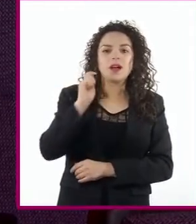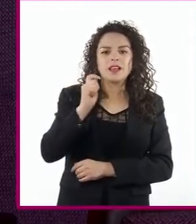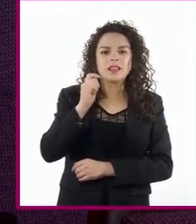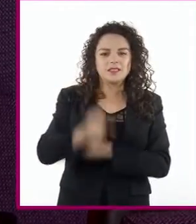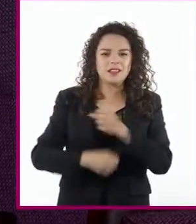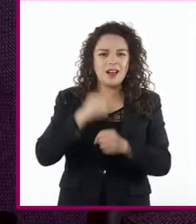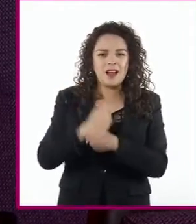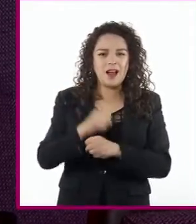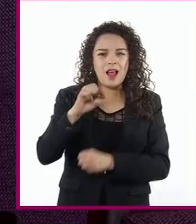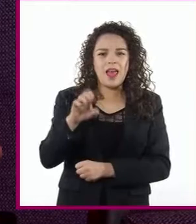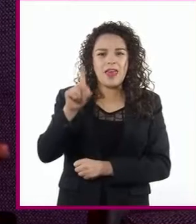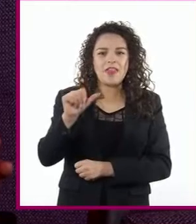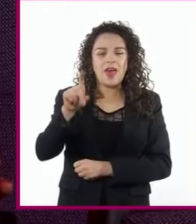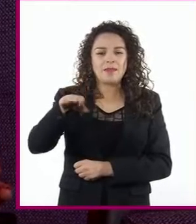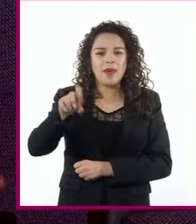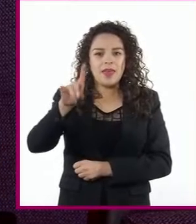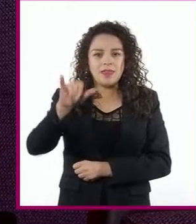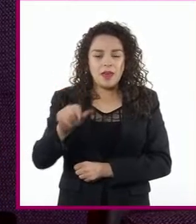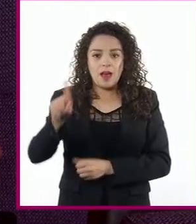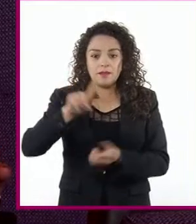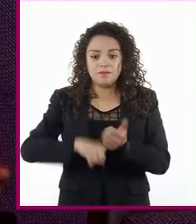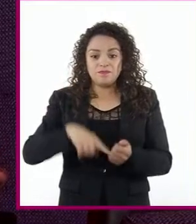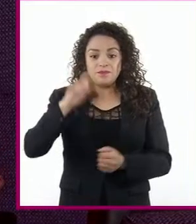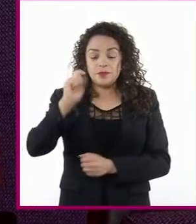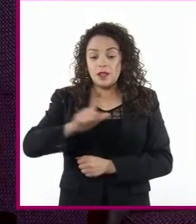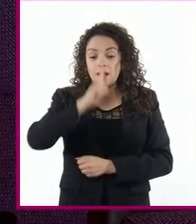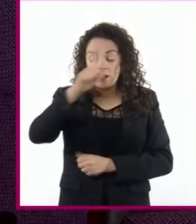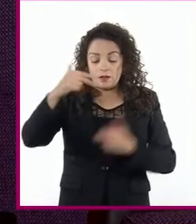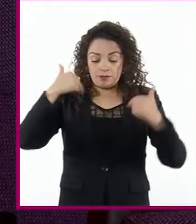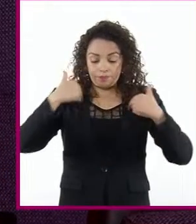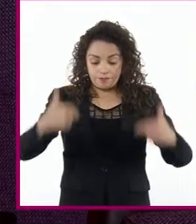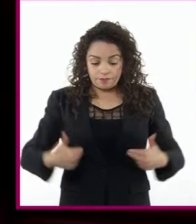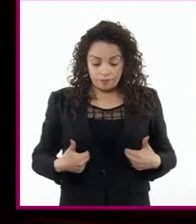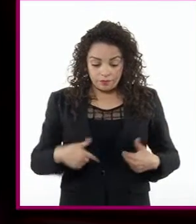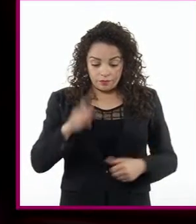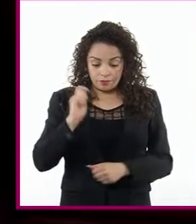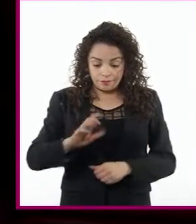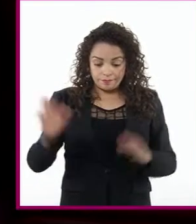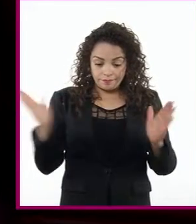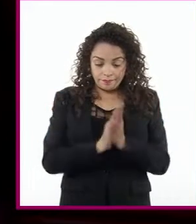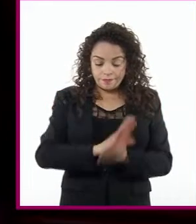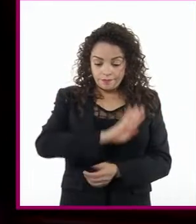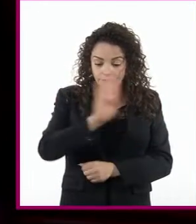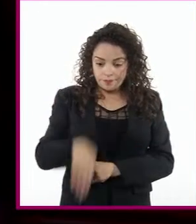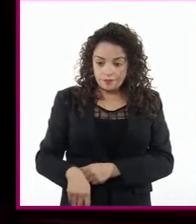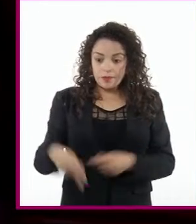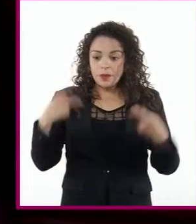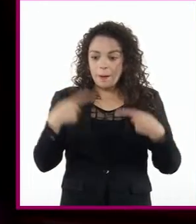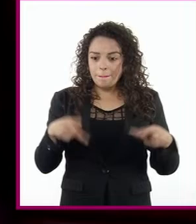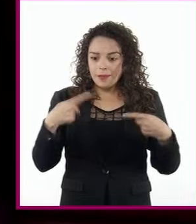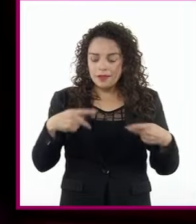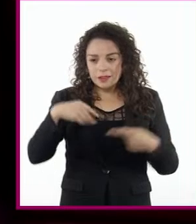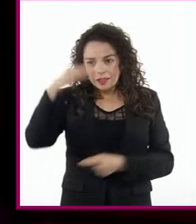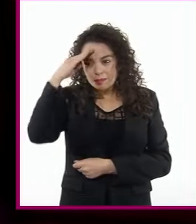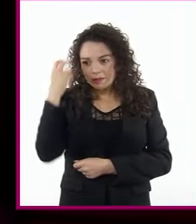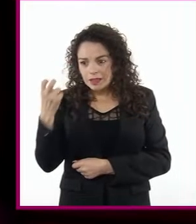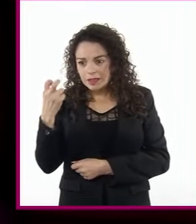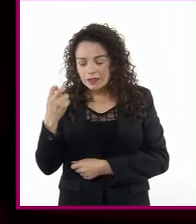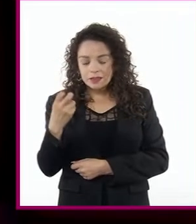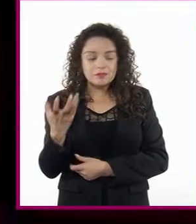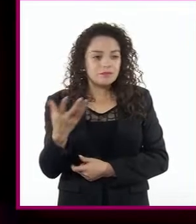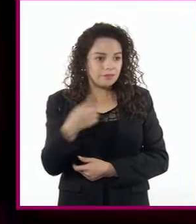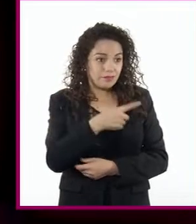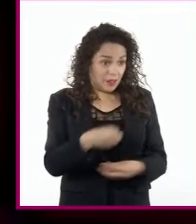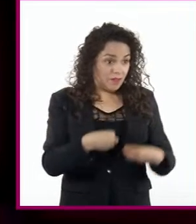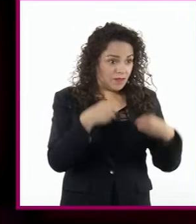ante el destino que aguardaba el alma humana tras la muerte llenaba de angustia a los vivos. Nuevamente el